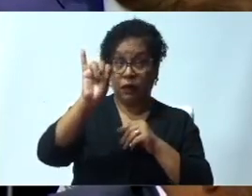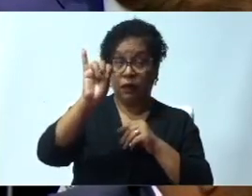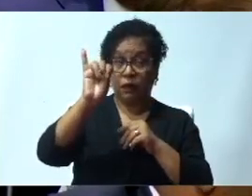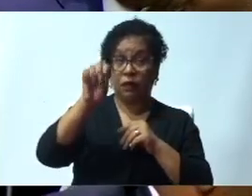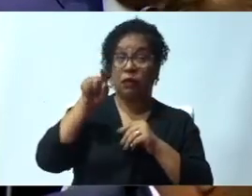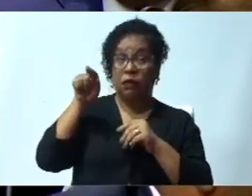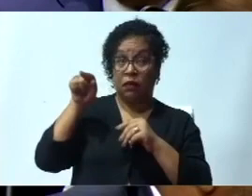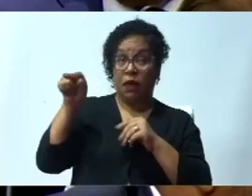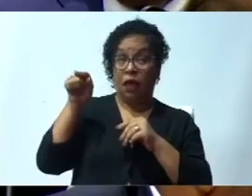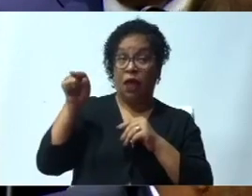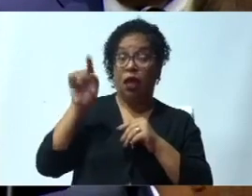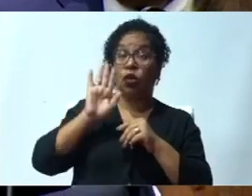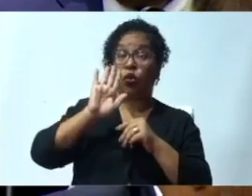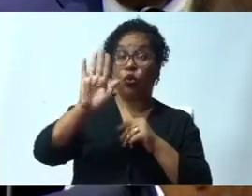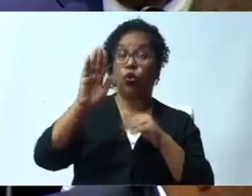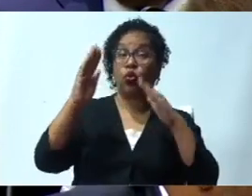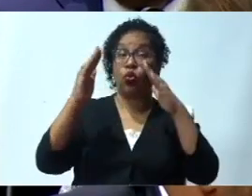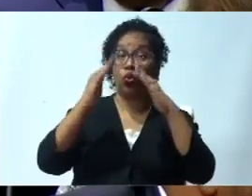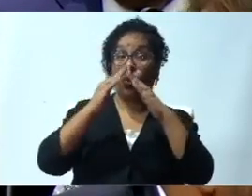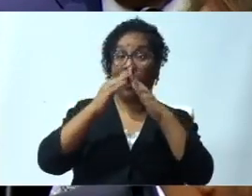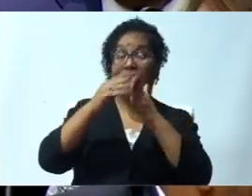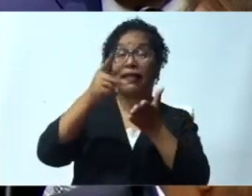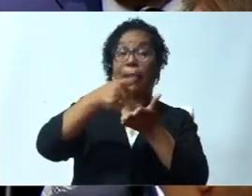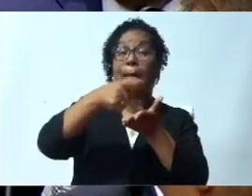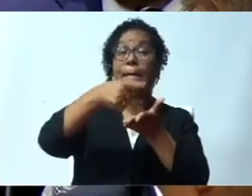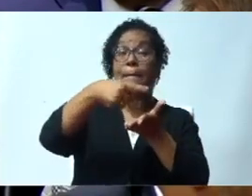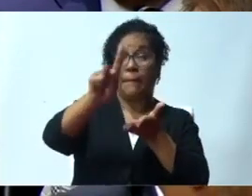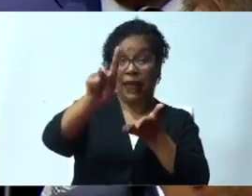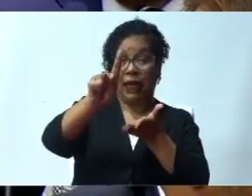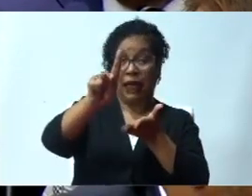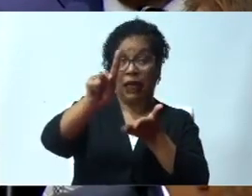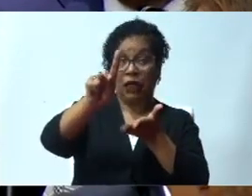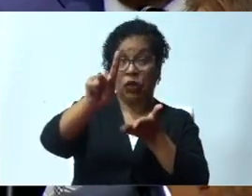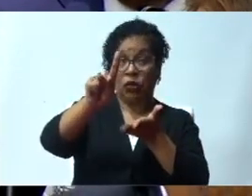iniciales, que firmaron su contrato